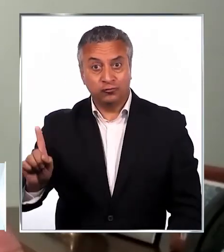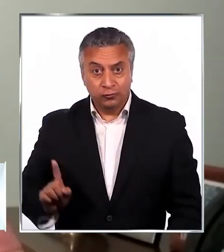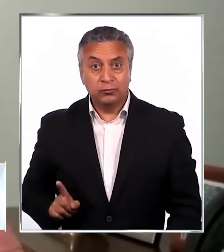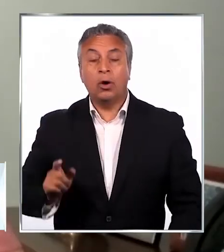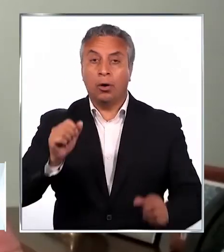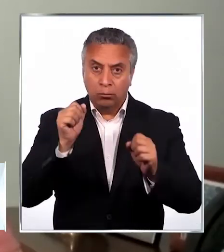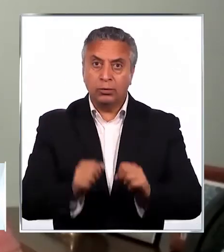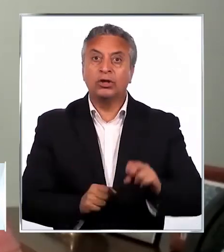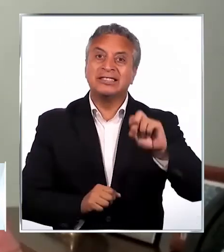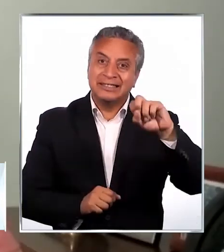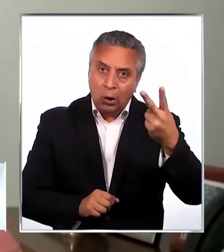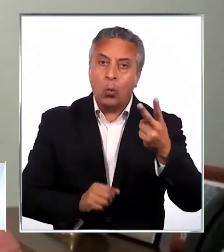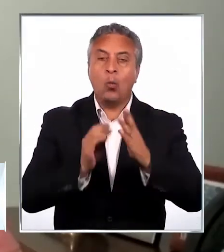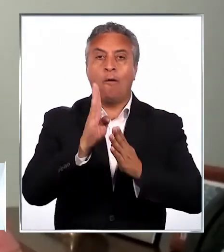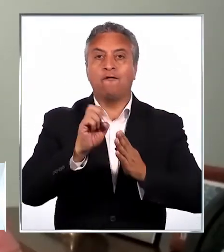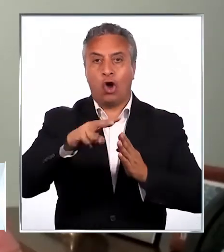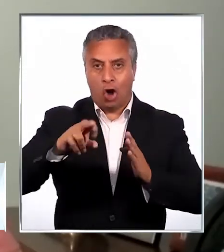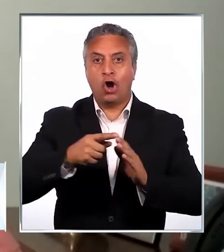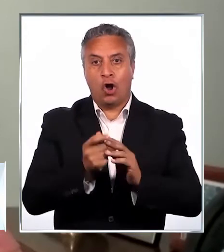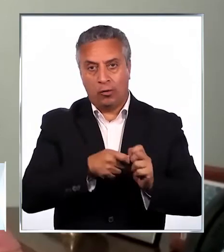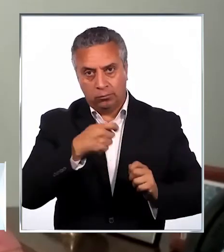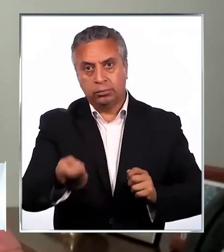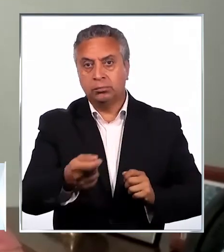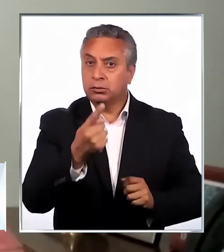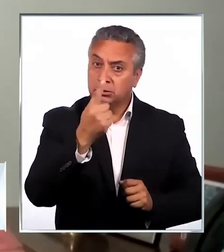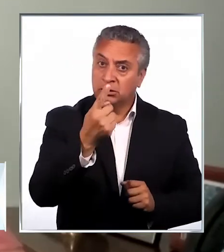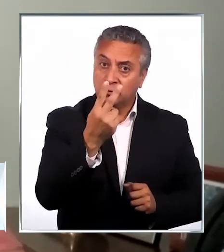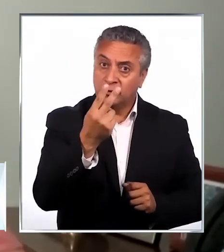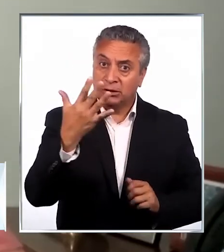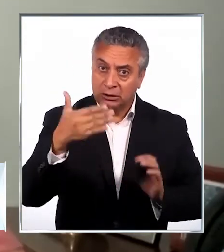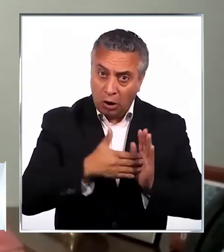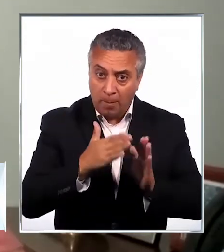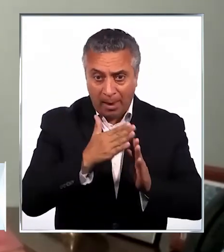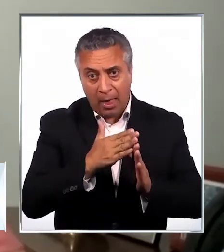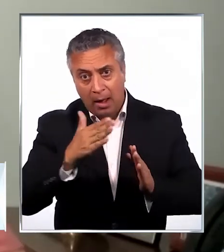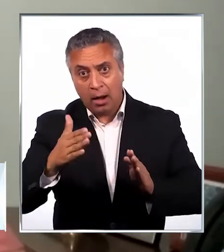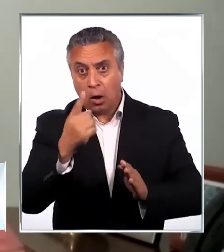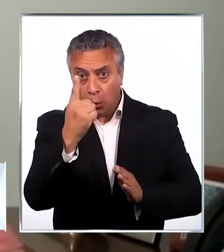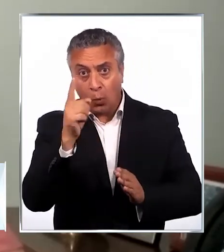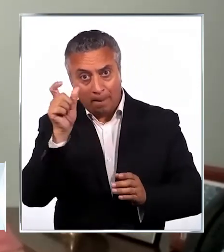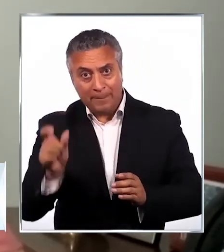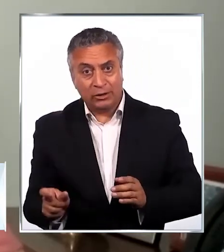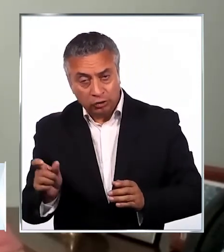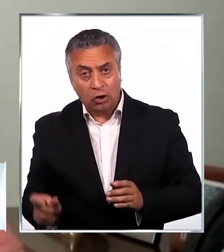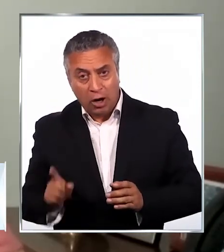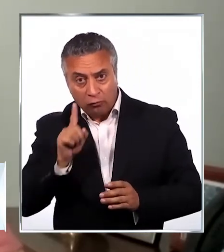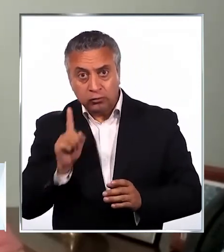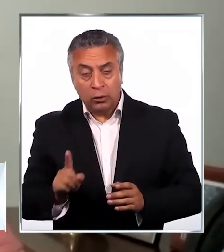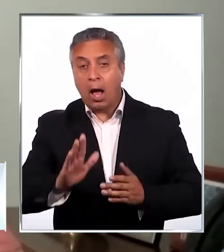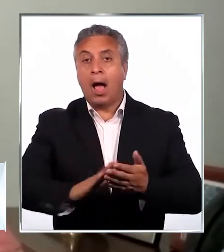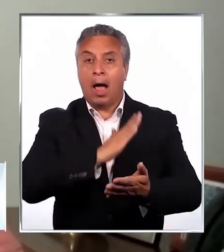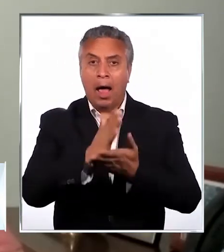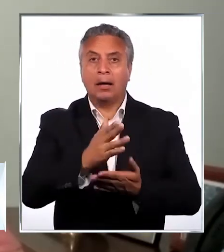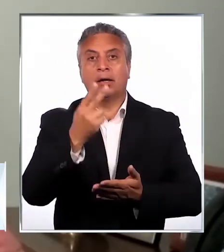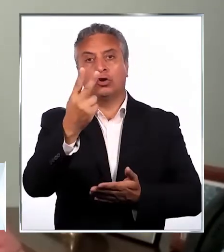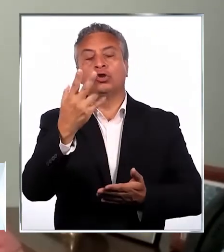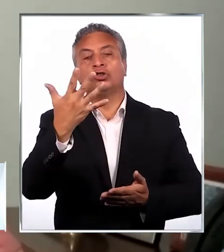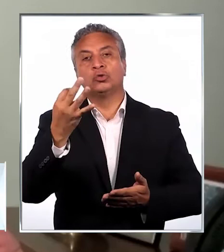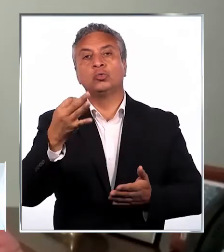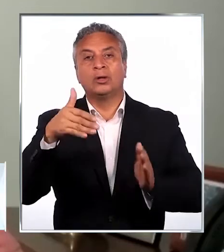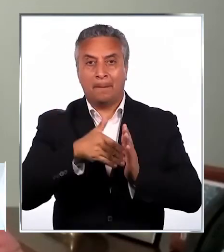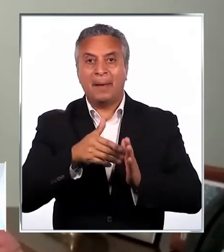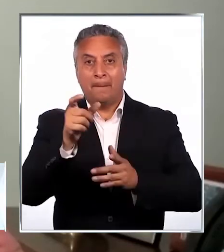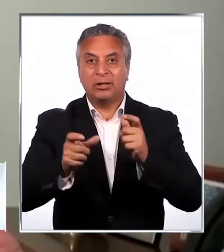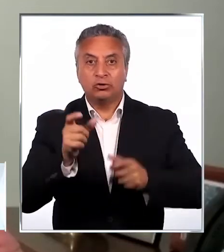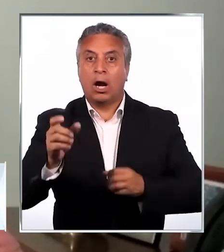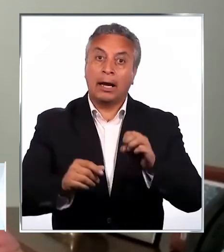anteriormente, puedo tener un segundo bono complementario que puede ir desde 125.000 pesos si tengo una de esas personas hasta 250.000